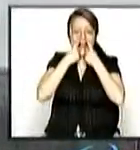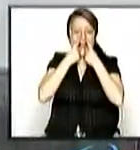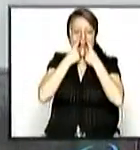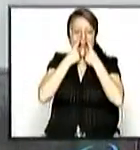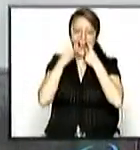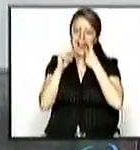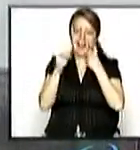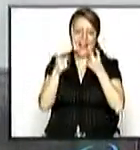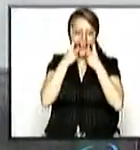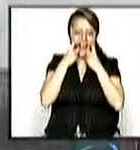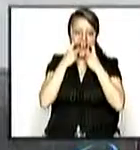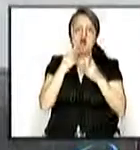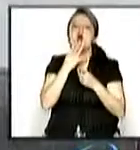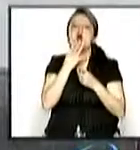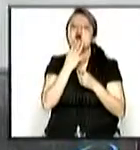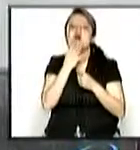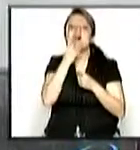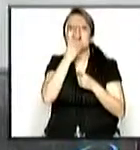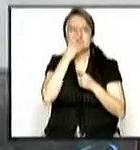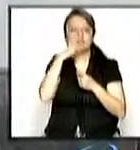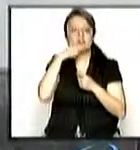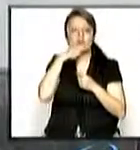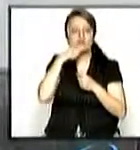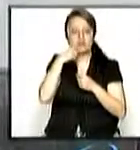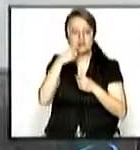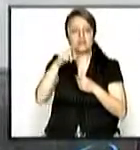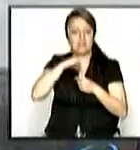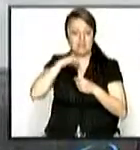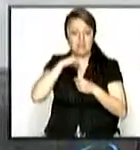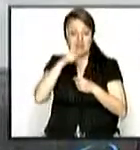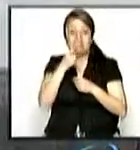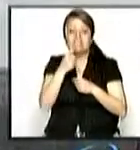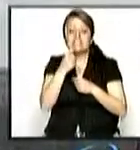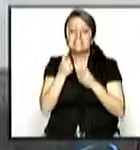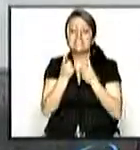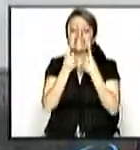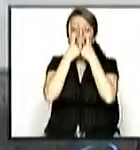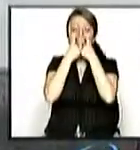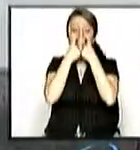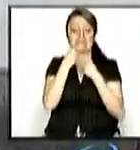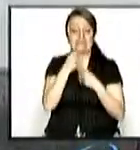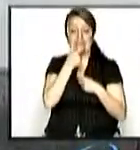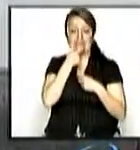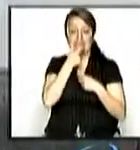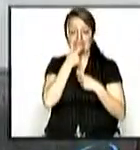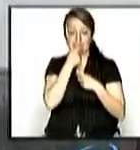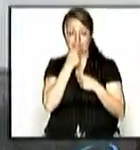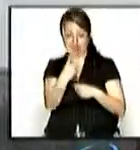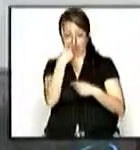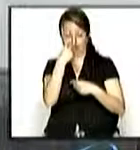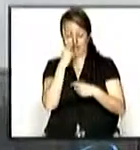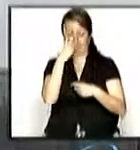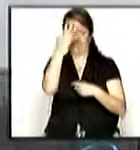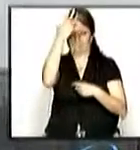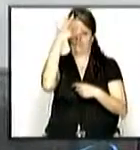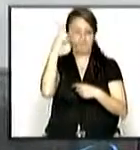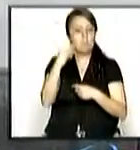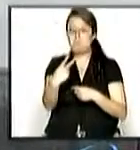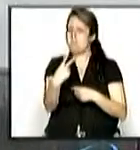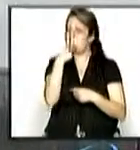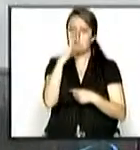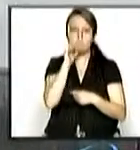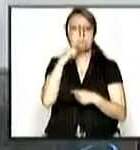del color de la encía, que nos va a permitir también más estética. Se va a adaptar fácilmente